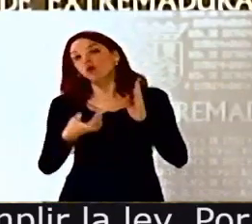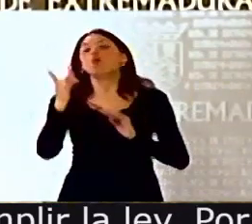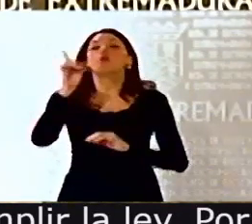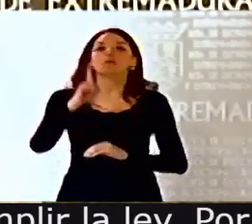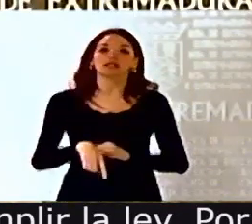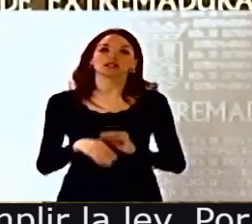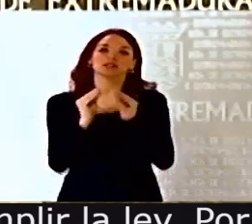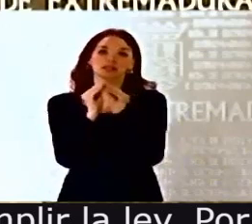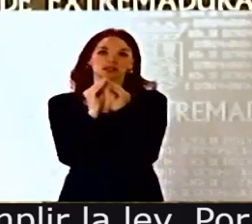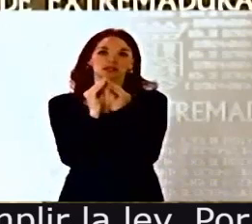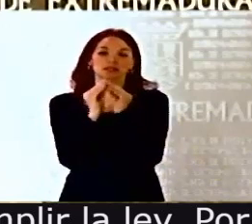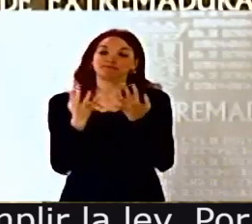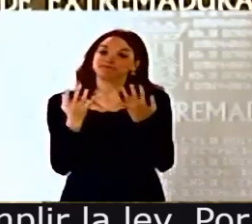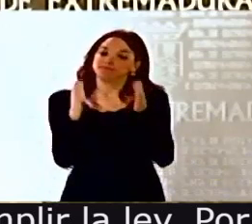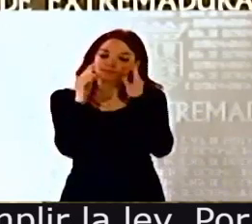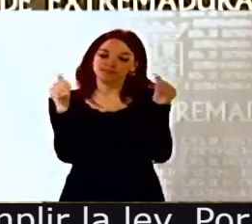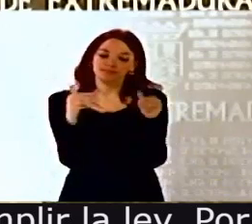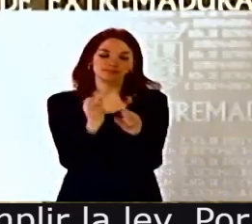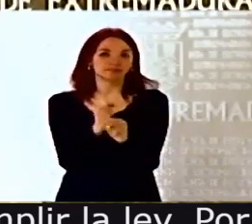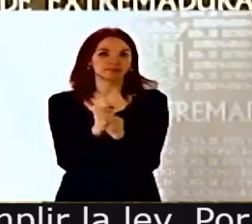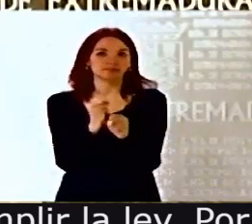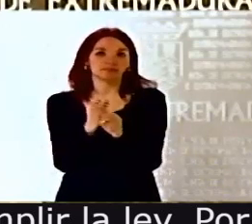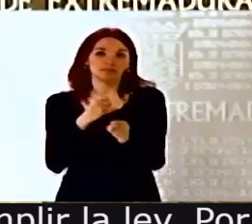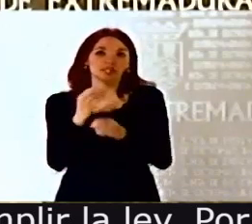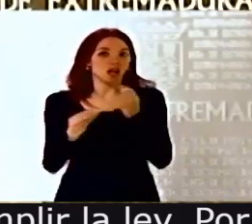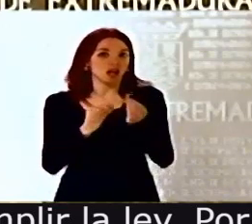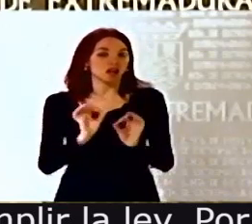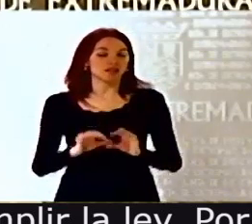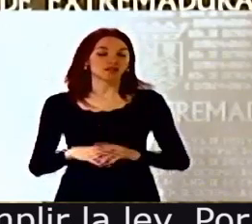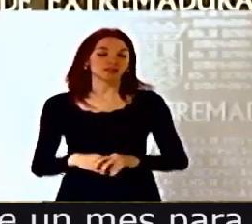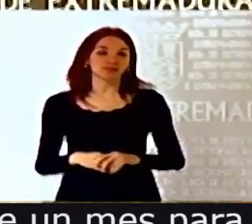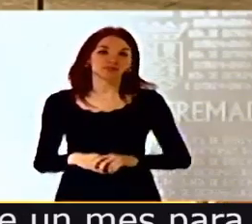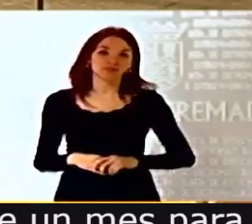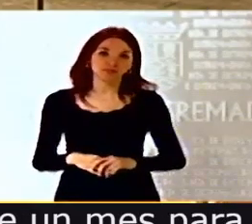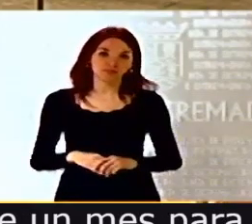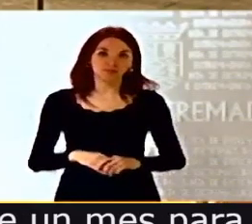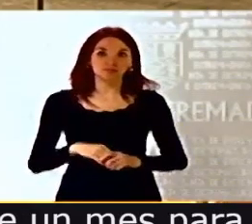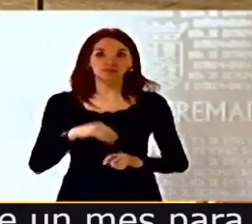constituirlo y ponerme a trabajar, y eso es lo que haremos.